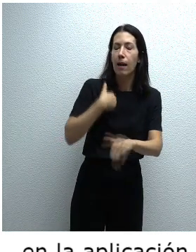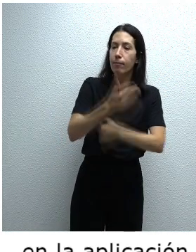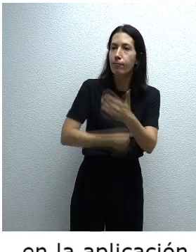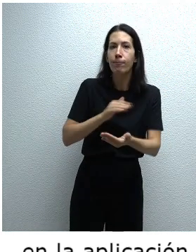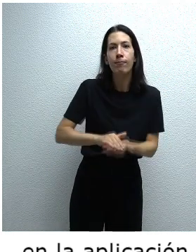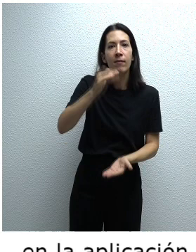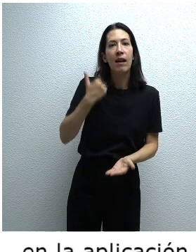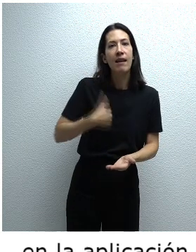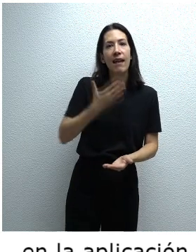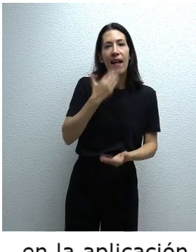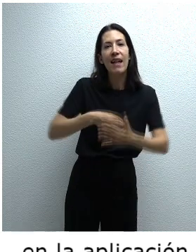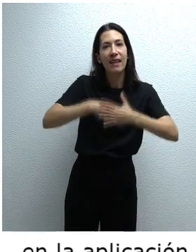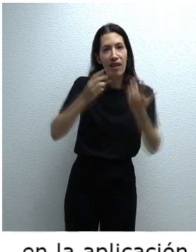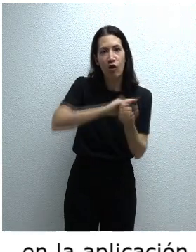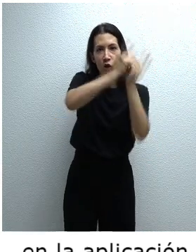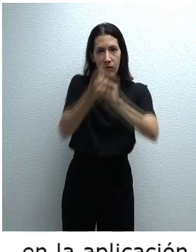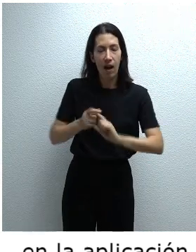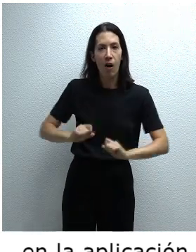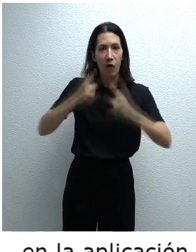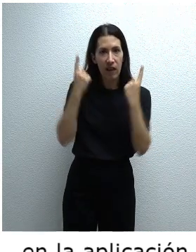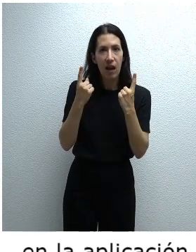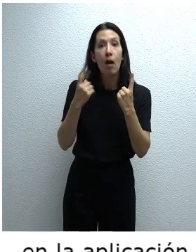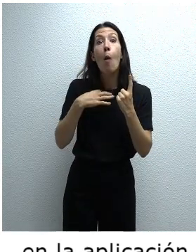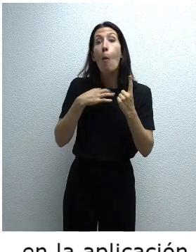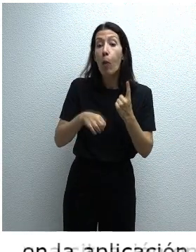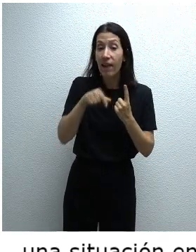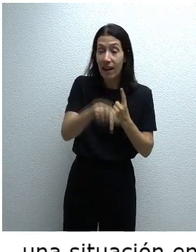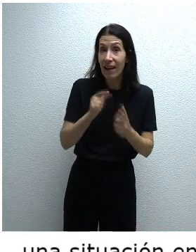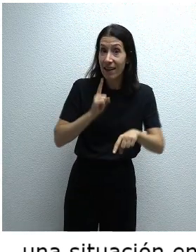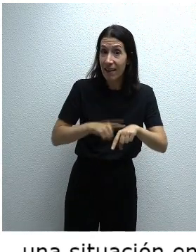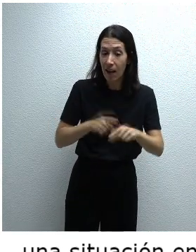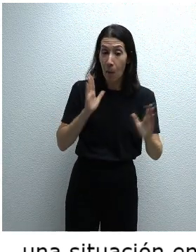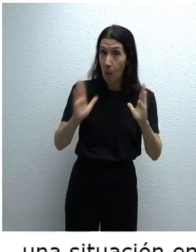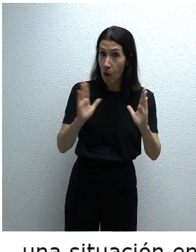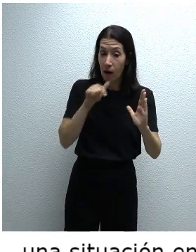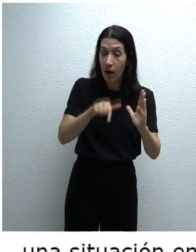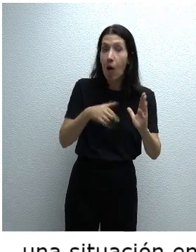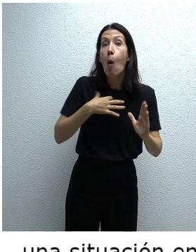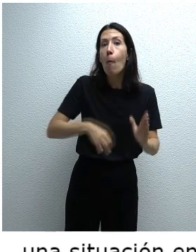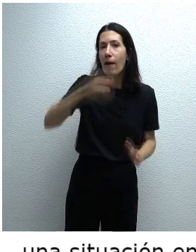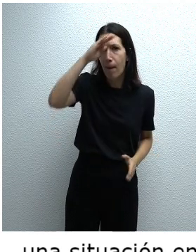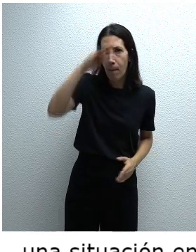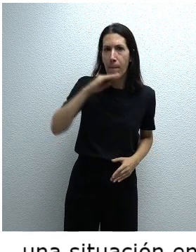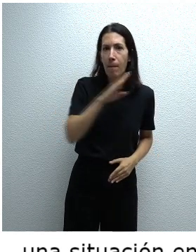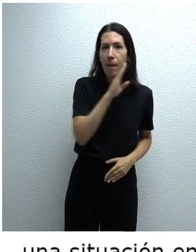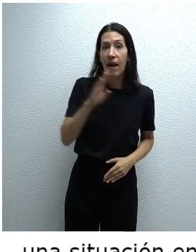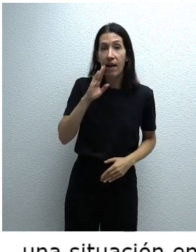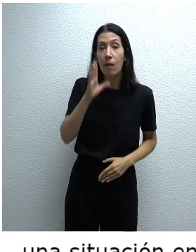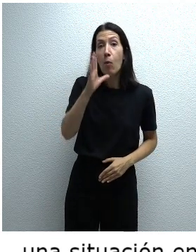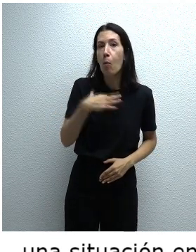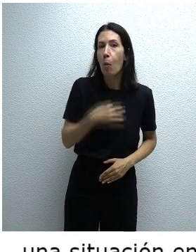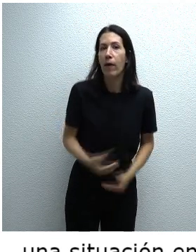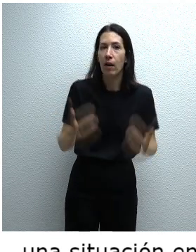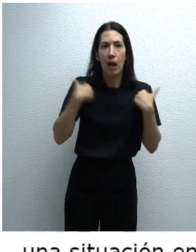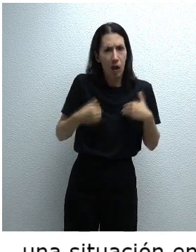esos sistemas de apoyo y asistencia, se prevé la posibilidad de que los padres puedan, en ejercicio de esa patria potestad que